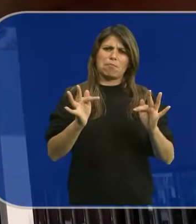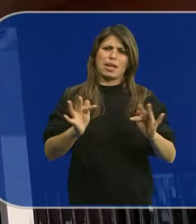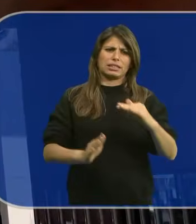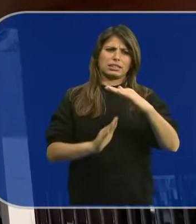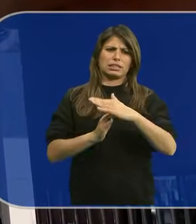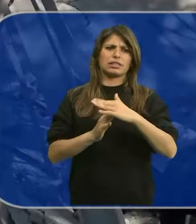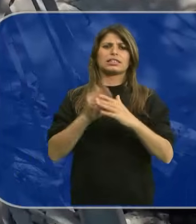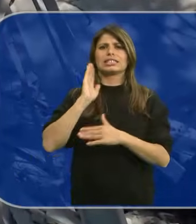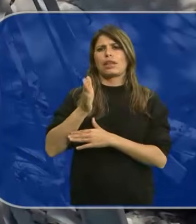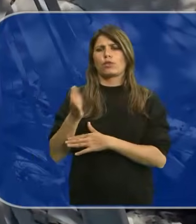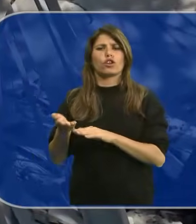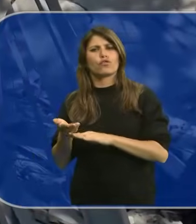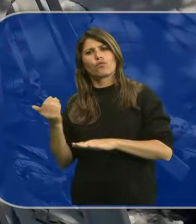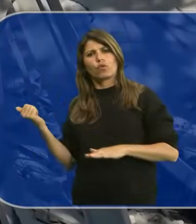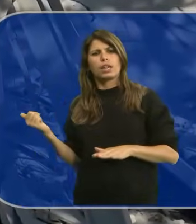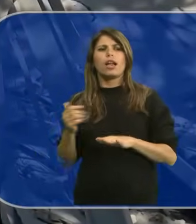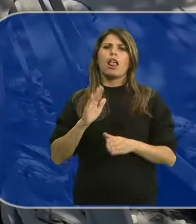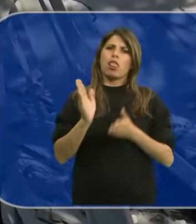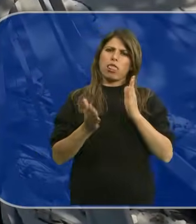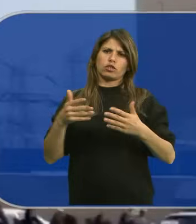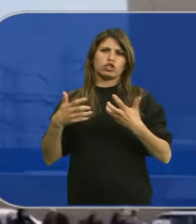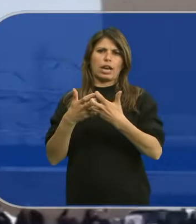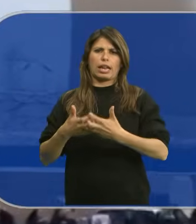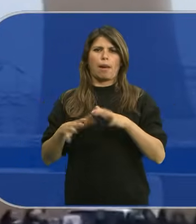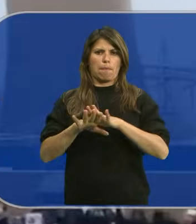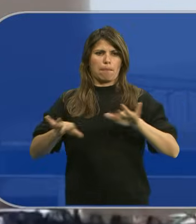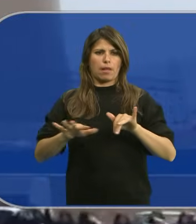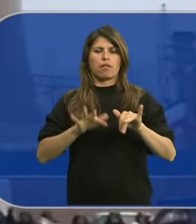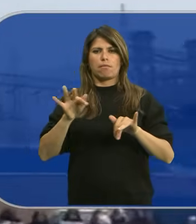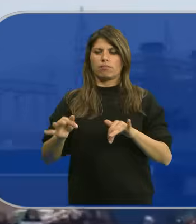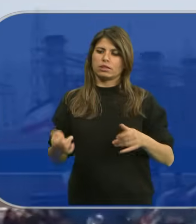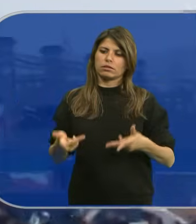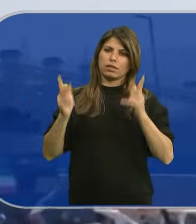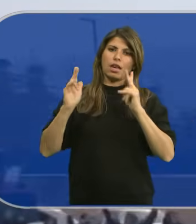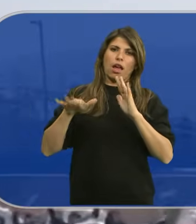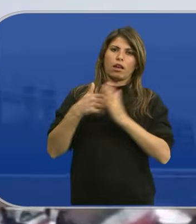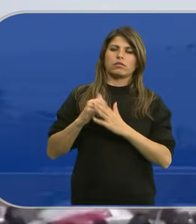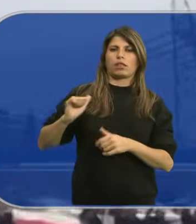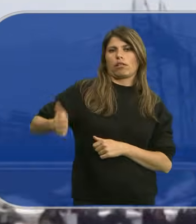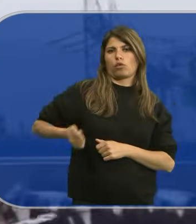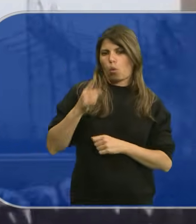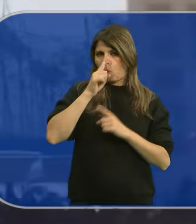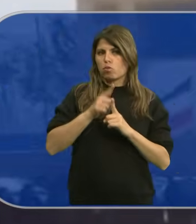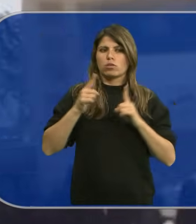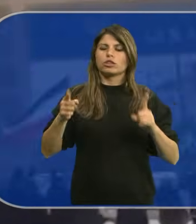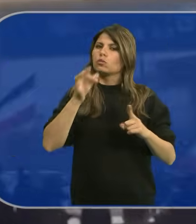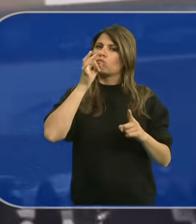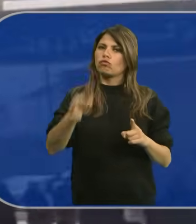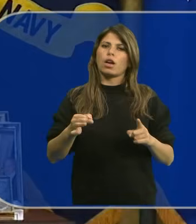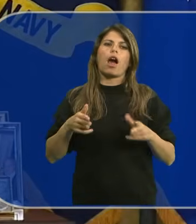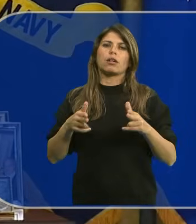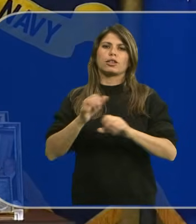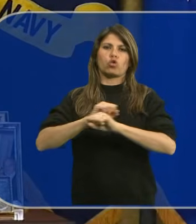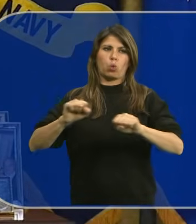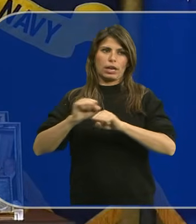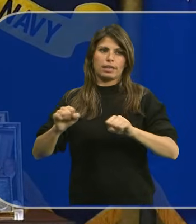se levanten las sanciones, que se compensen los daños de la guerra y que le dejen enriquecer uranio. Pero promete no usarlo para armas